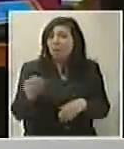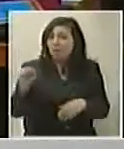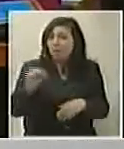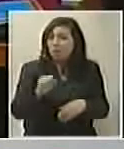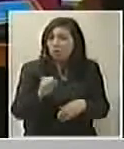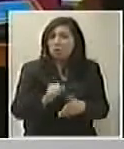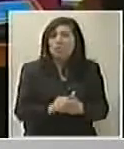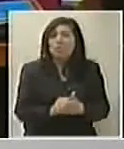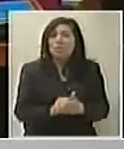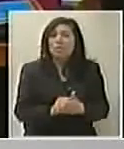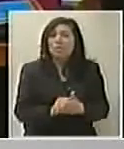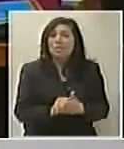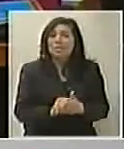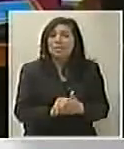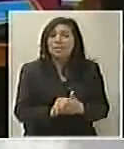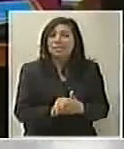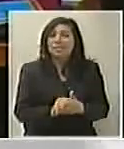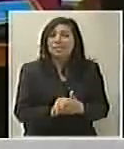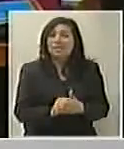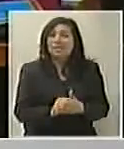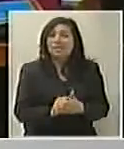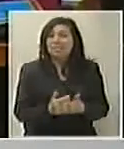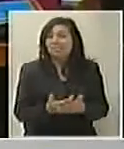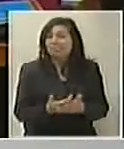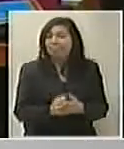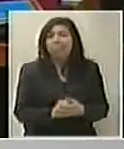rusos en suelo peruano?